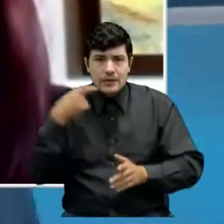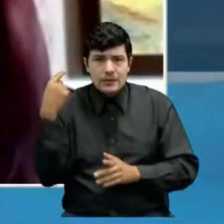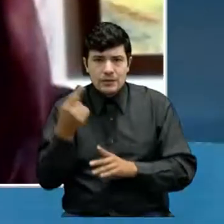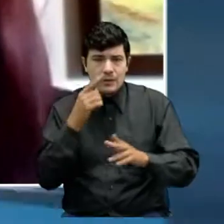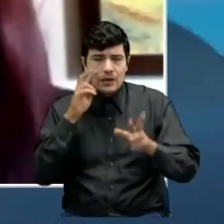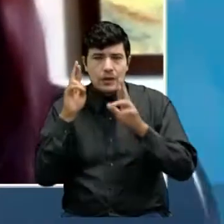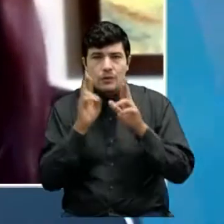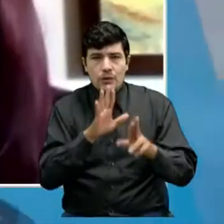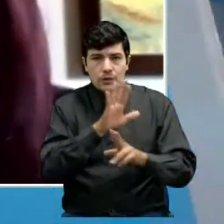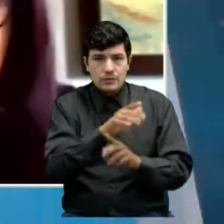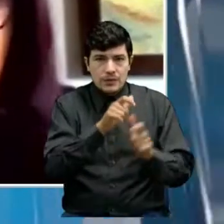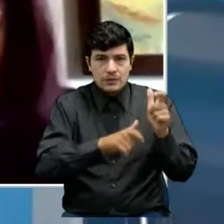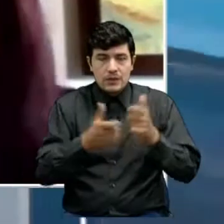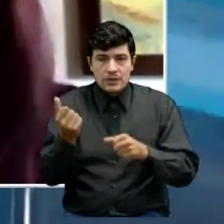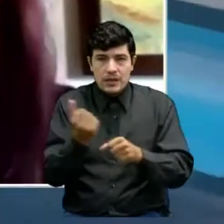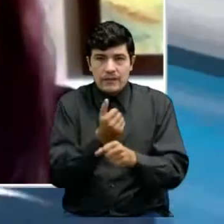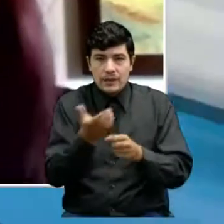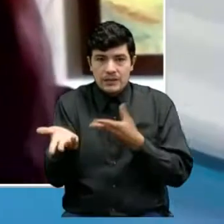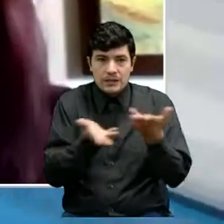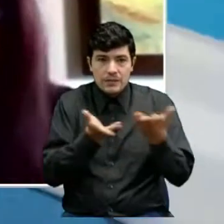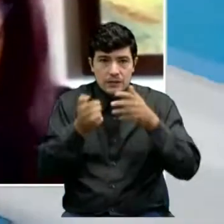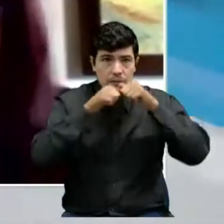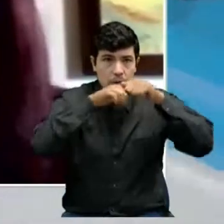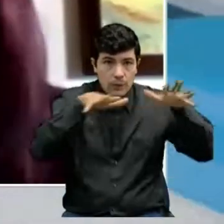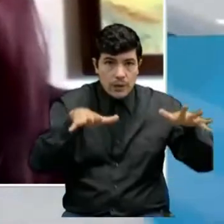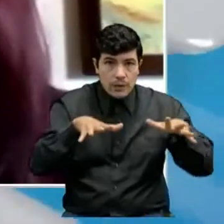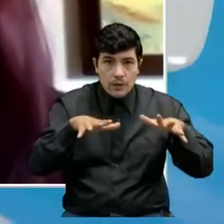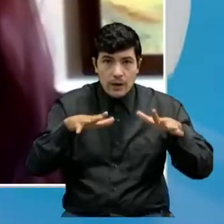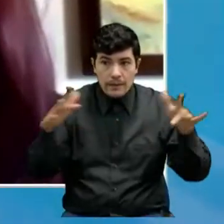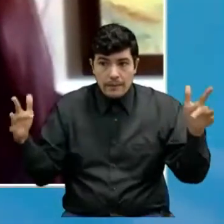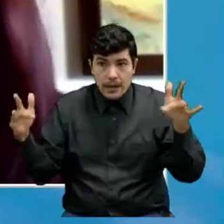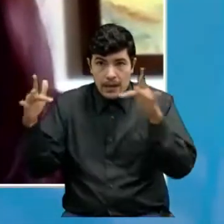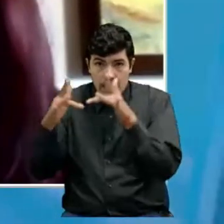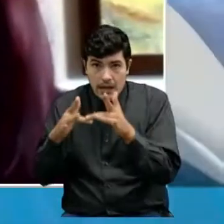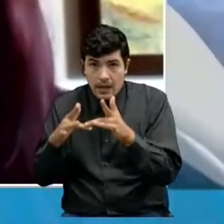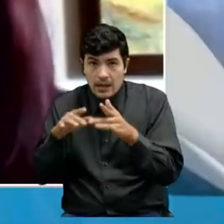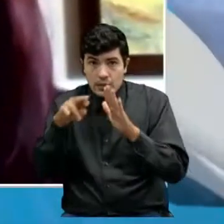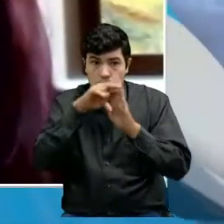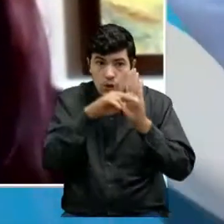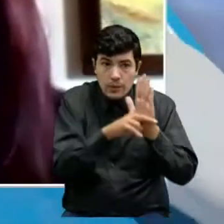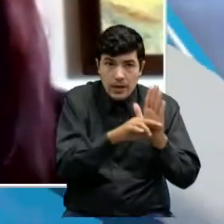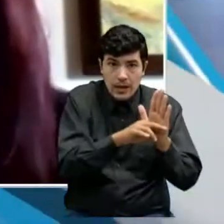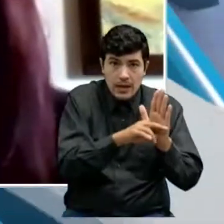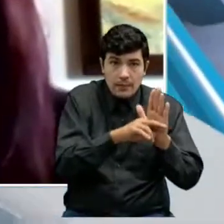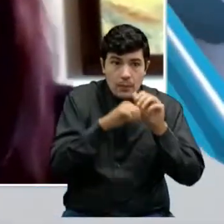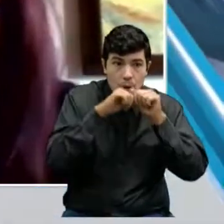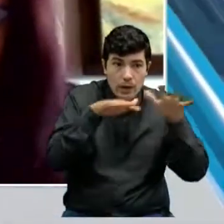los servidores públicos, pero no hace extensivo,